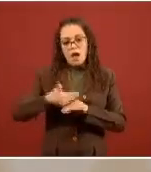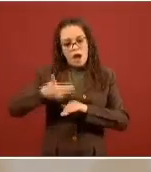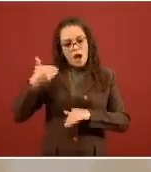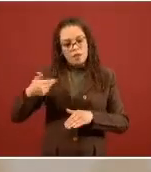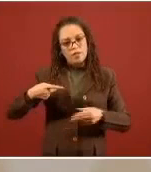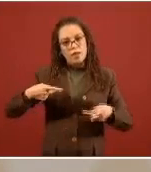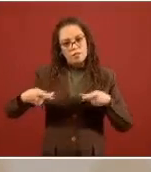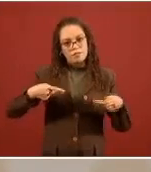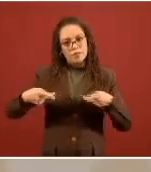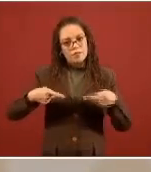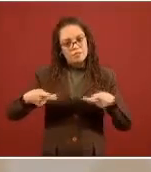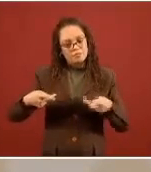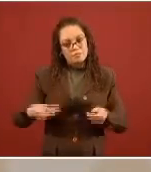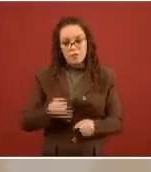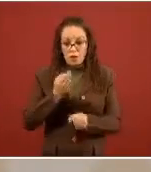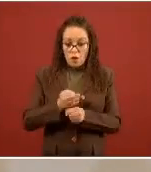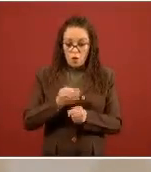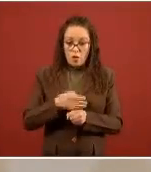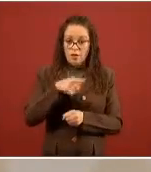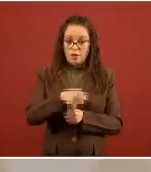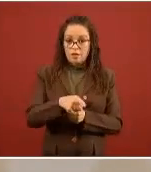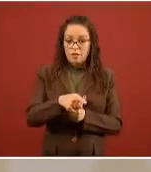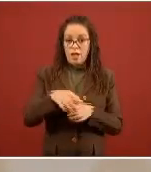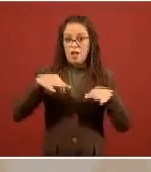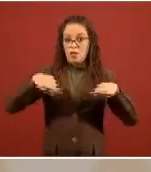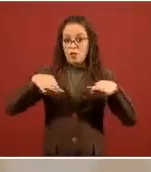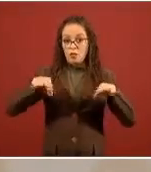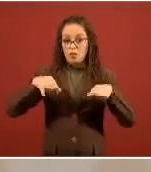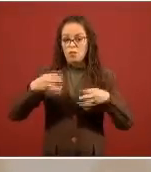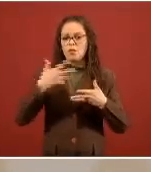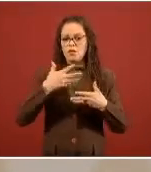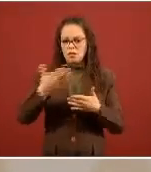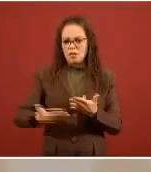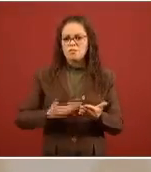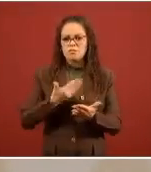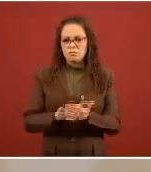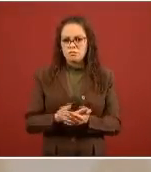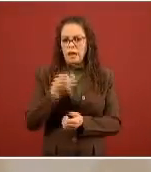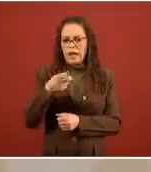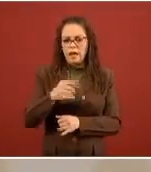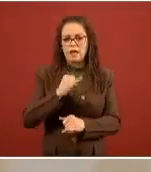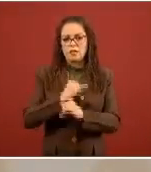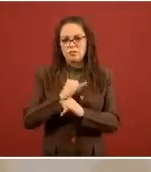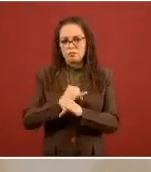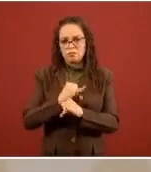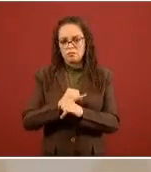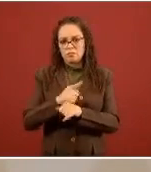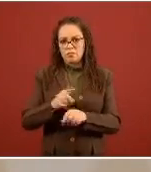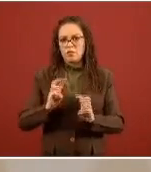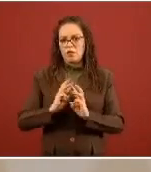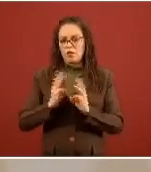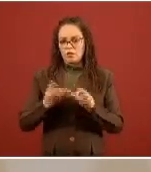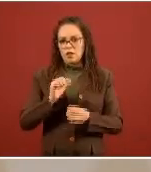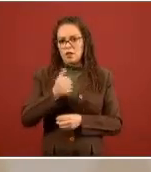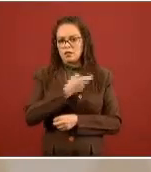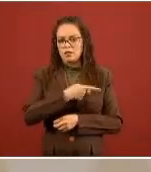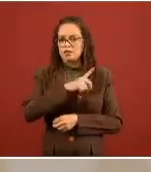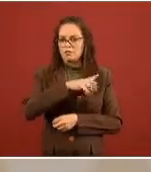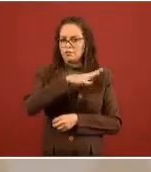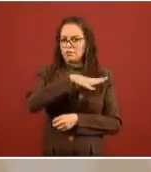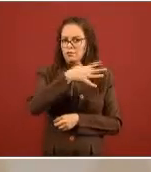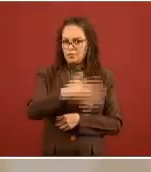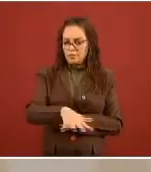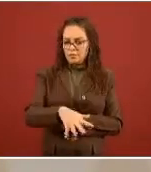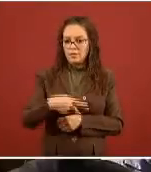este momento es un documento que está a disposición ahí en este portal del Consejo de Salubridad General, pero